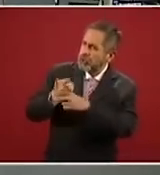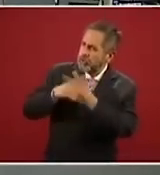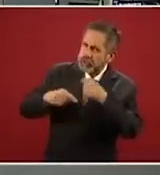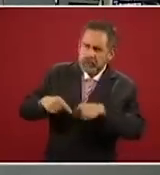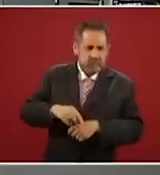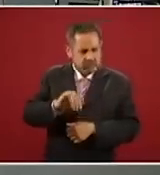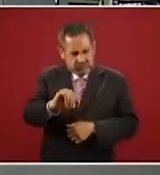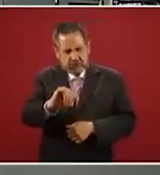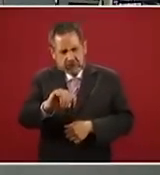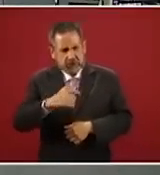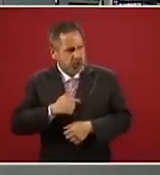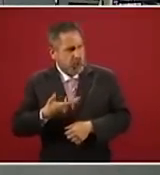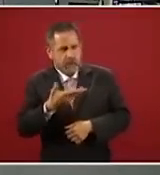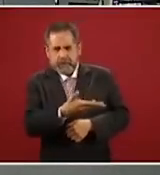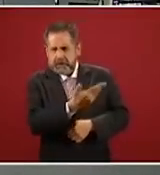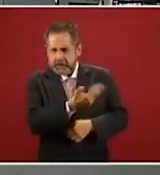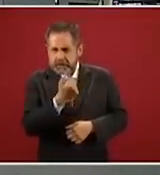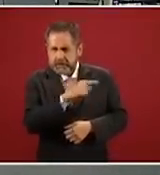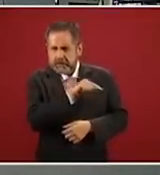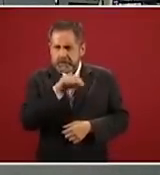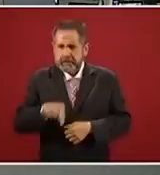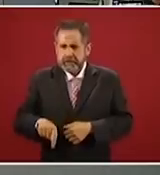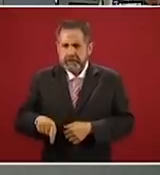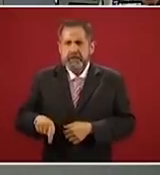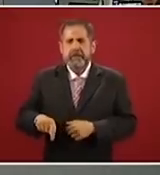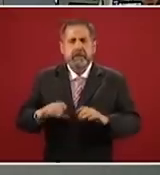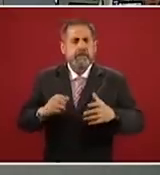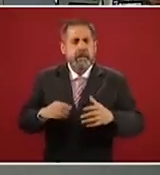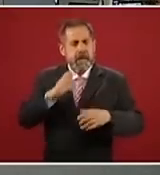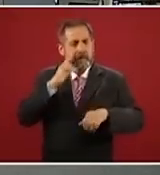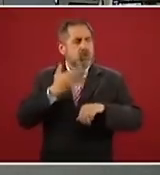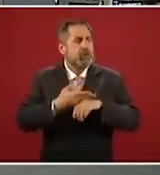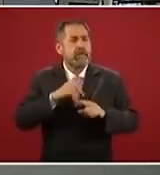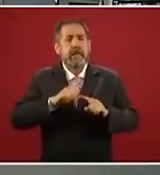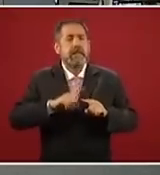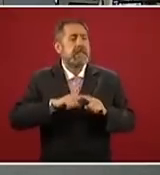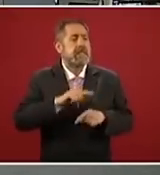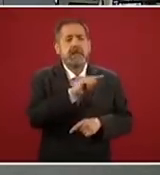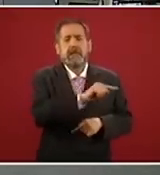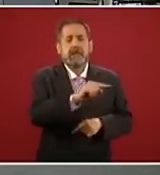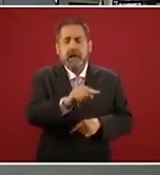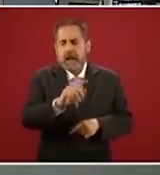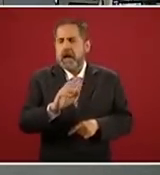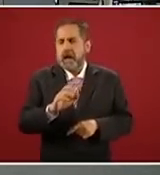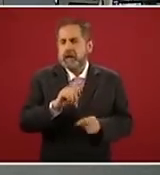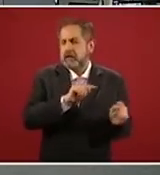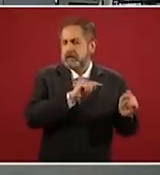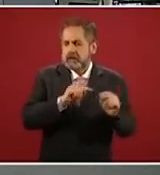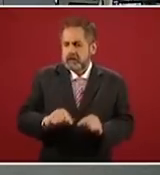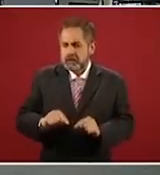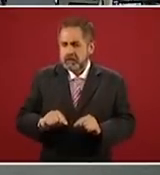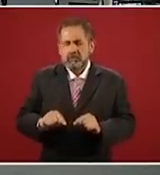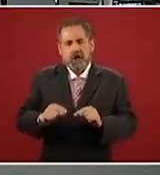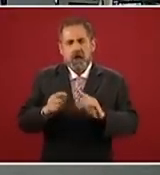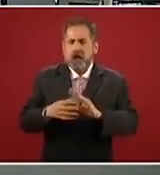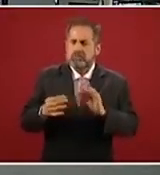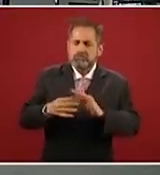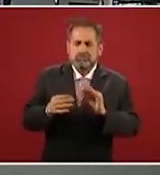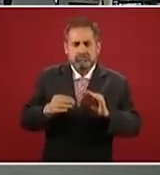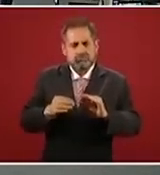sí. Le vamos a pedir a los responsables de atender